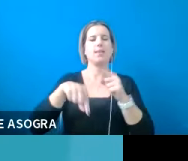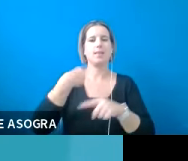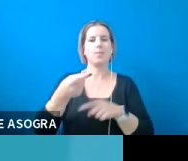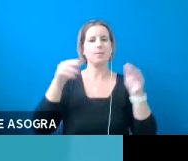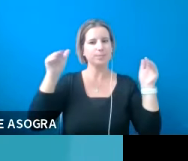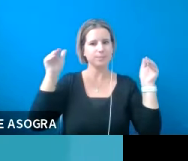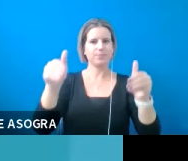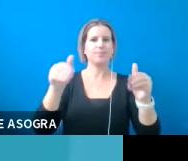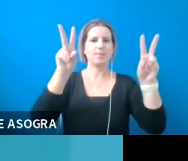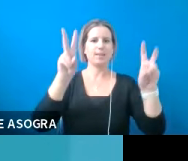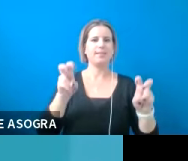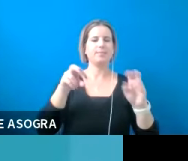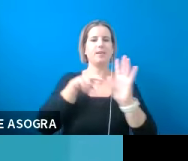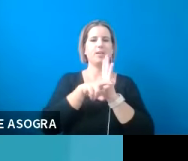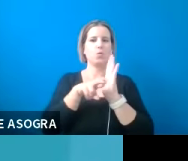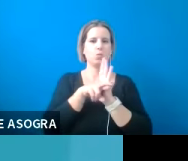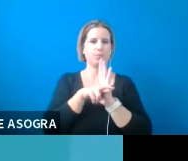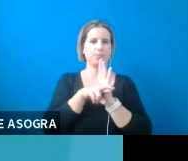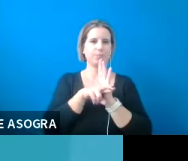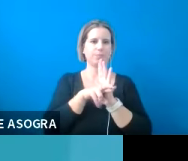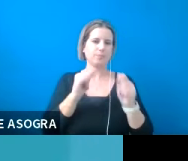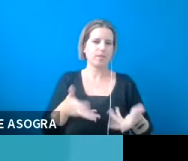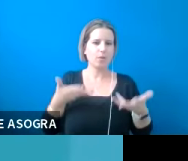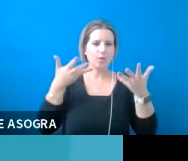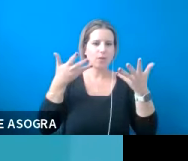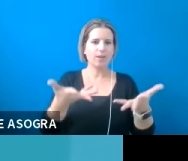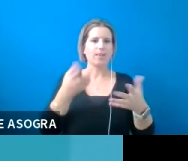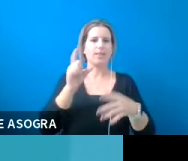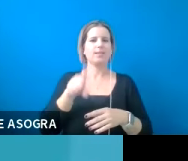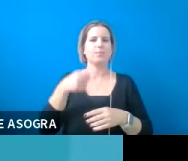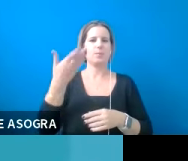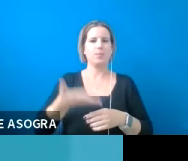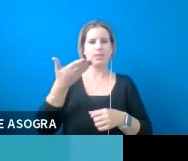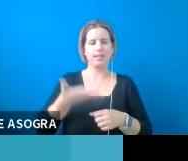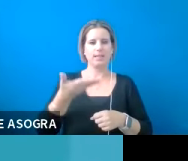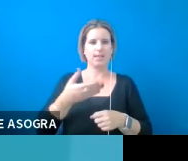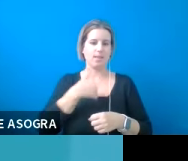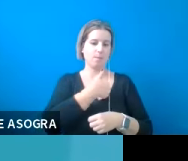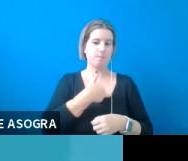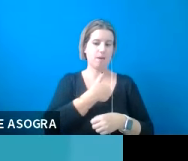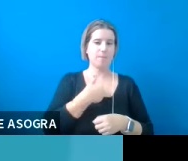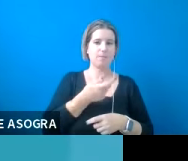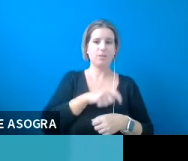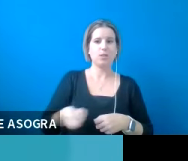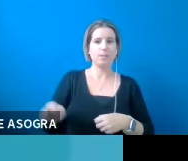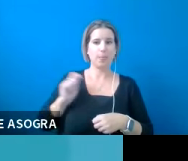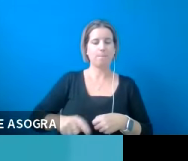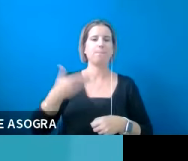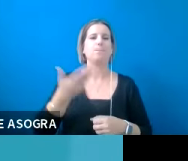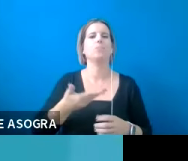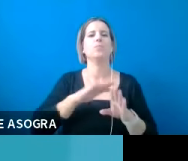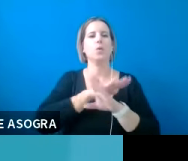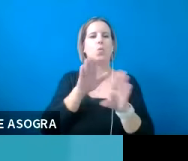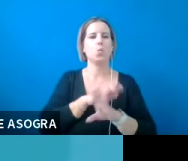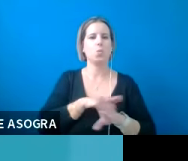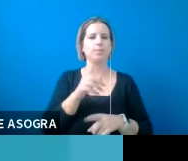centrar también en temas de recursos en recursos disponibles y en la importancia del papel de los profesionales y por último pues